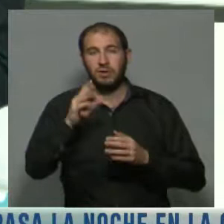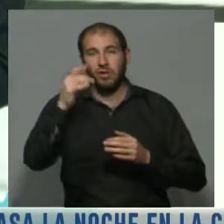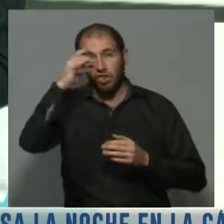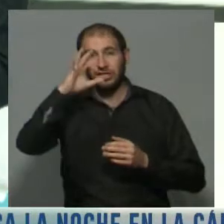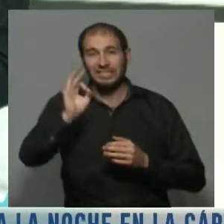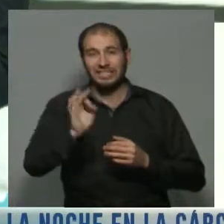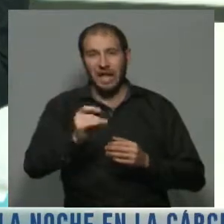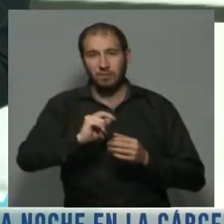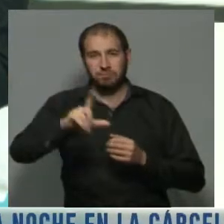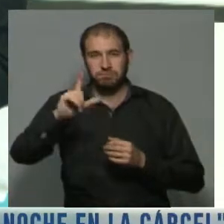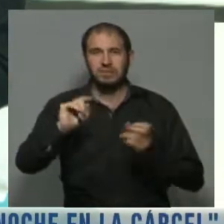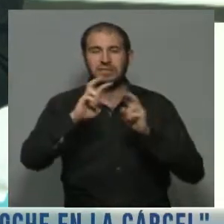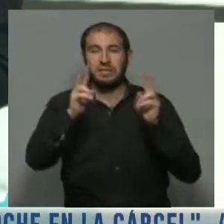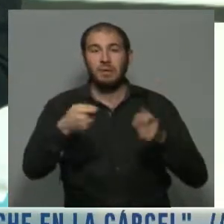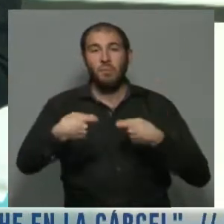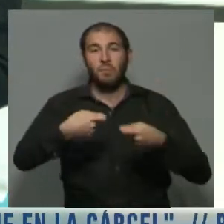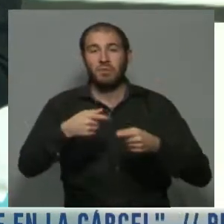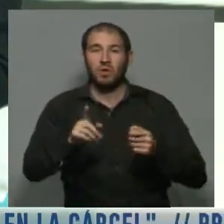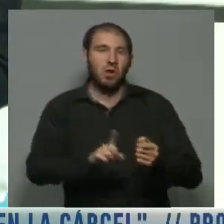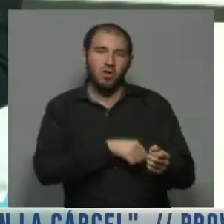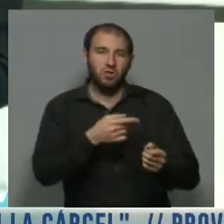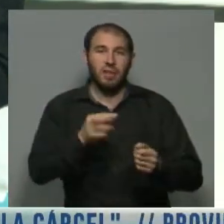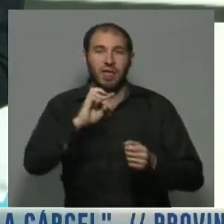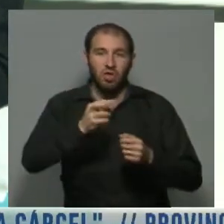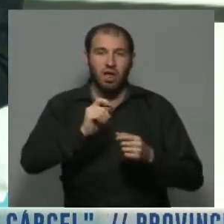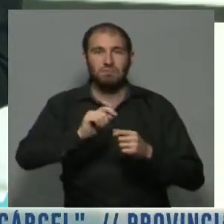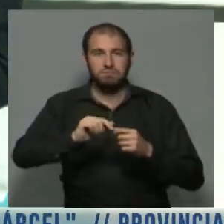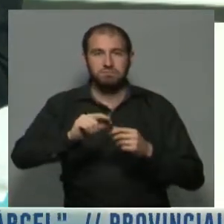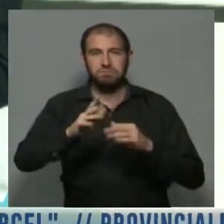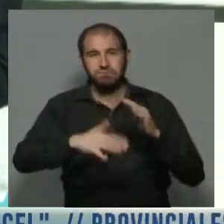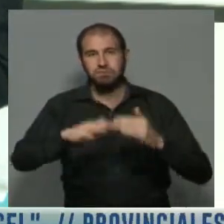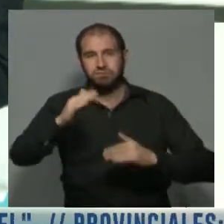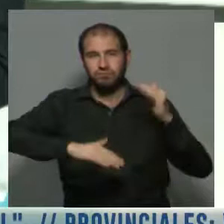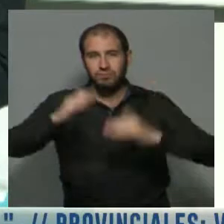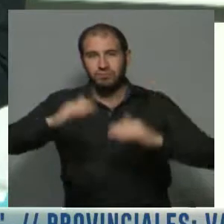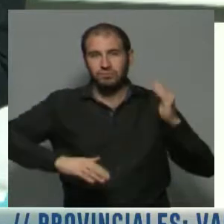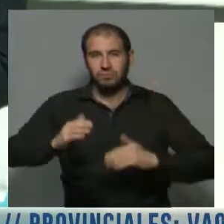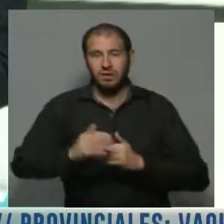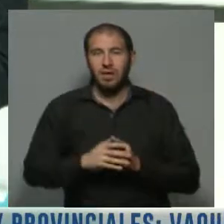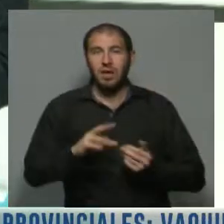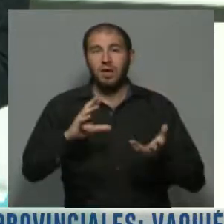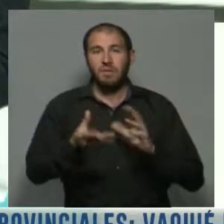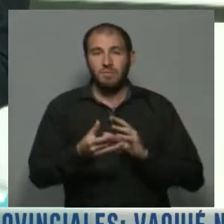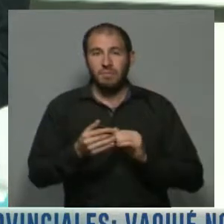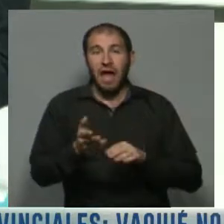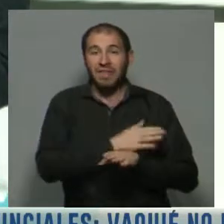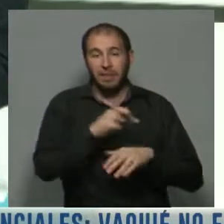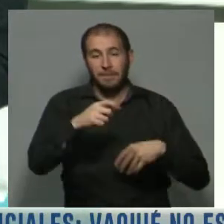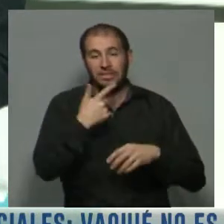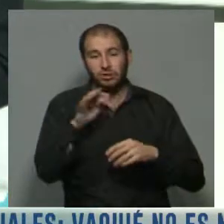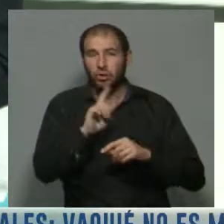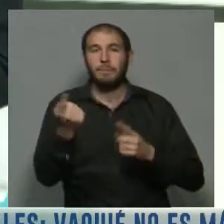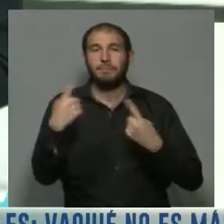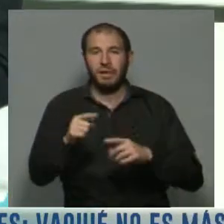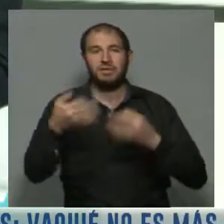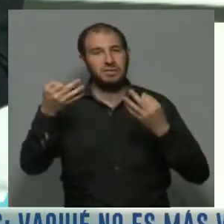12 centavos, tiene que ver con los movimientos típicos. El dólar va a seguir estando bastante volátil, no de la manera previo a las PASO, pero